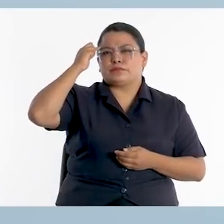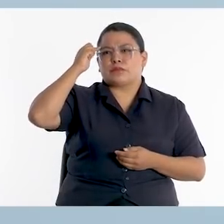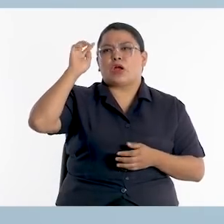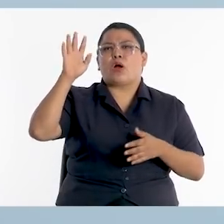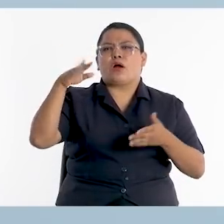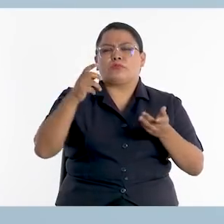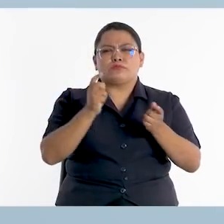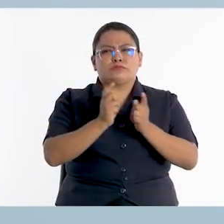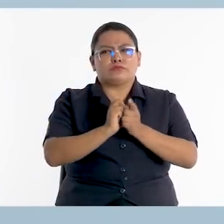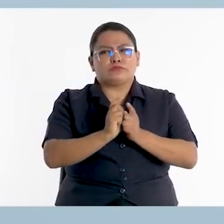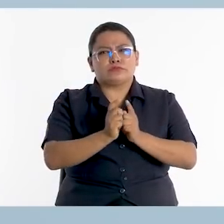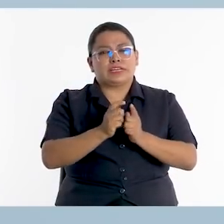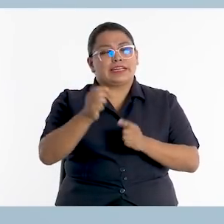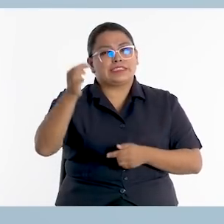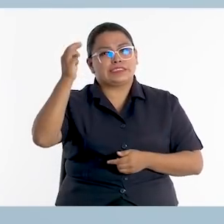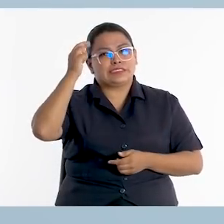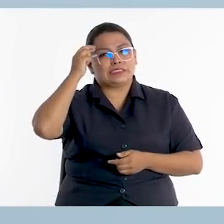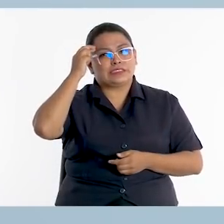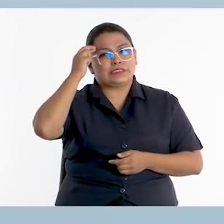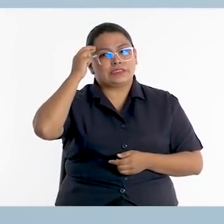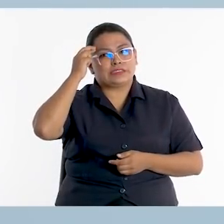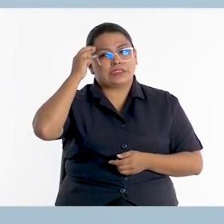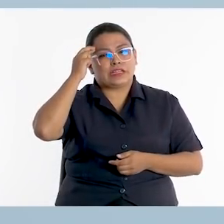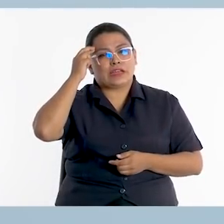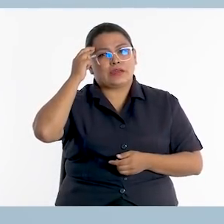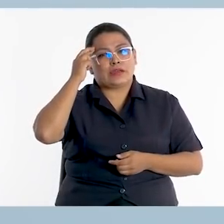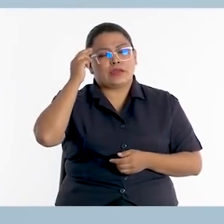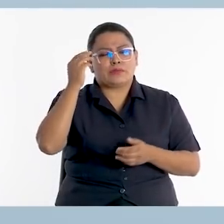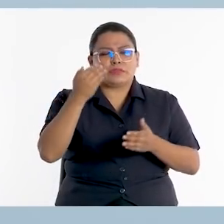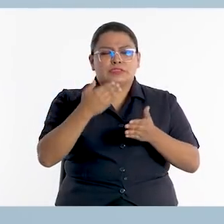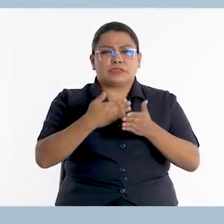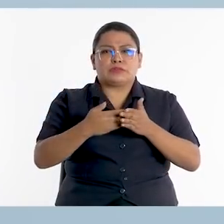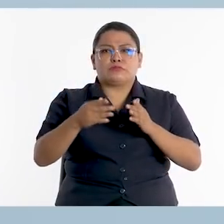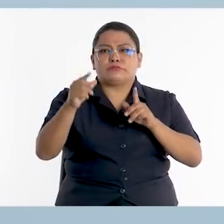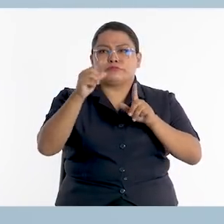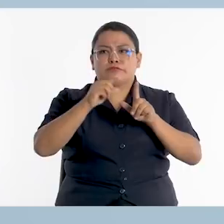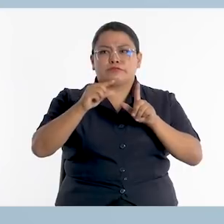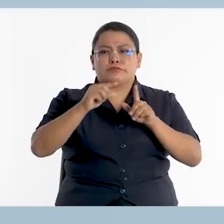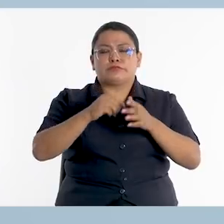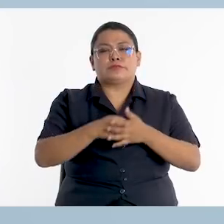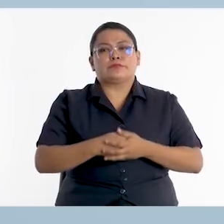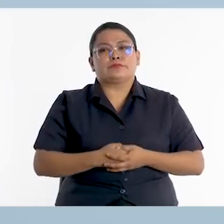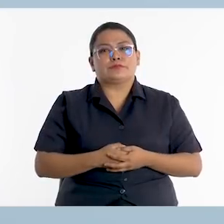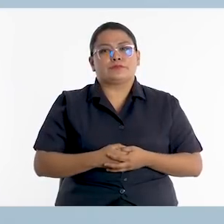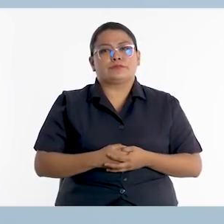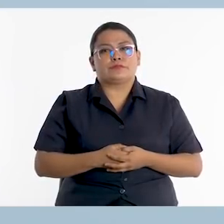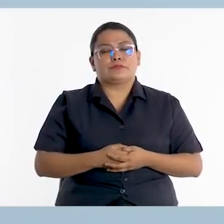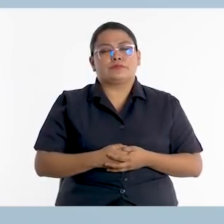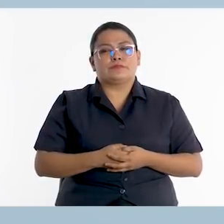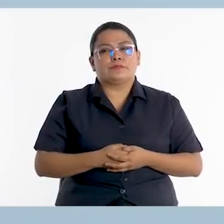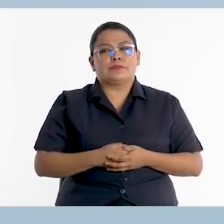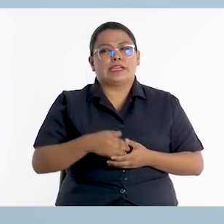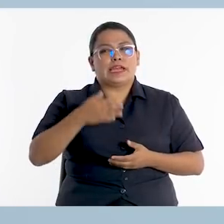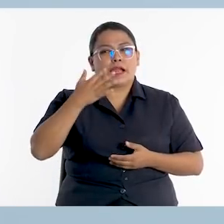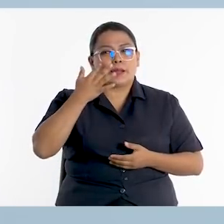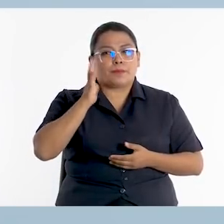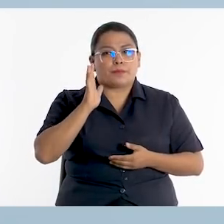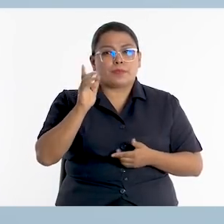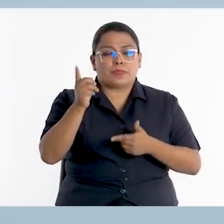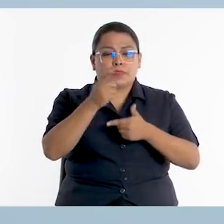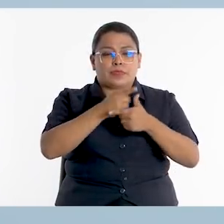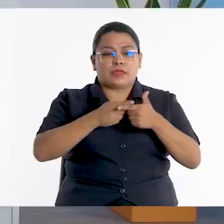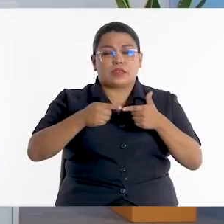se relaciona con las razones, así que analicemos la gráfica en otra dirección. Por ejemplo, si